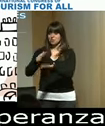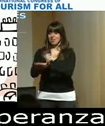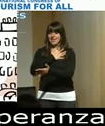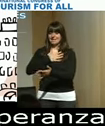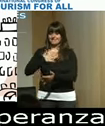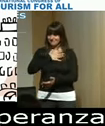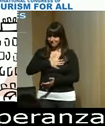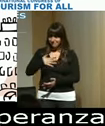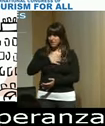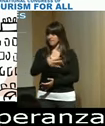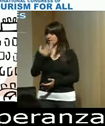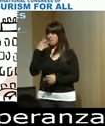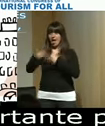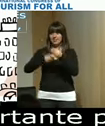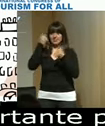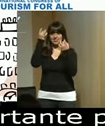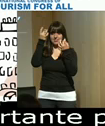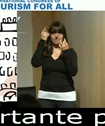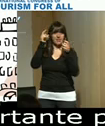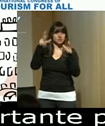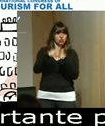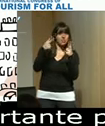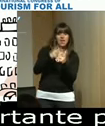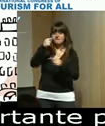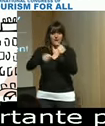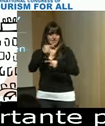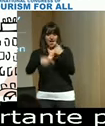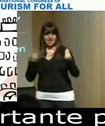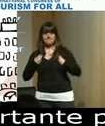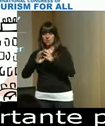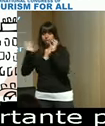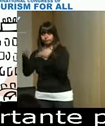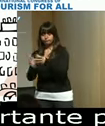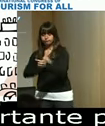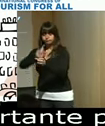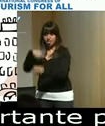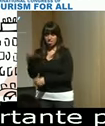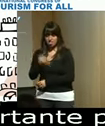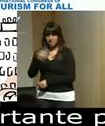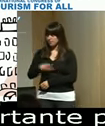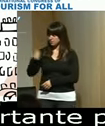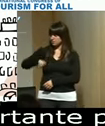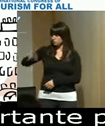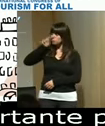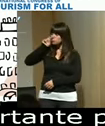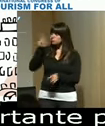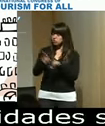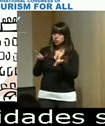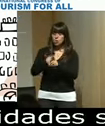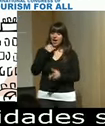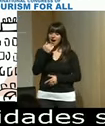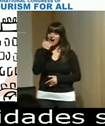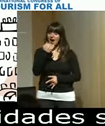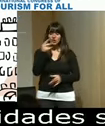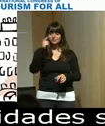sociales, culturales, de la vida familiar y de la vida comunitaria. El turismo es una de esas actividades de carácter cultural y social que contribuyen